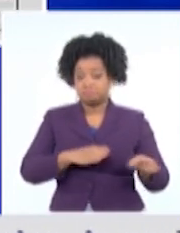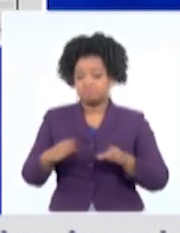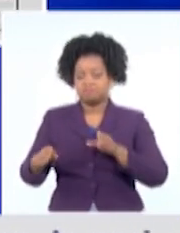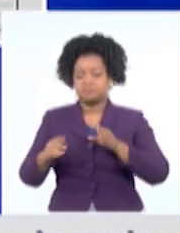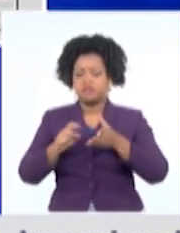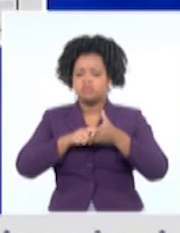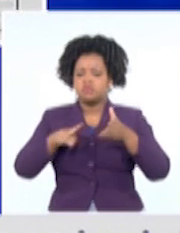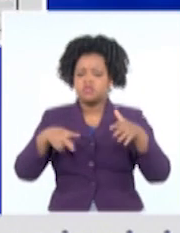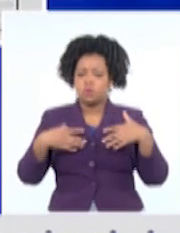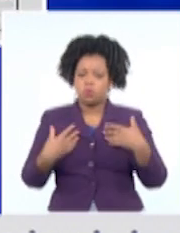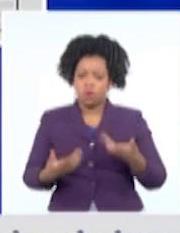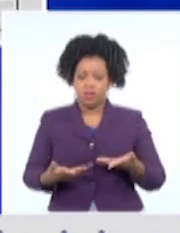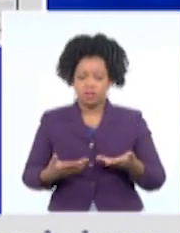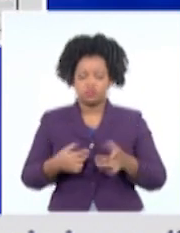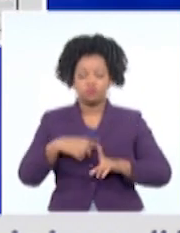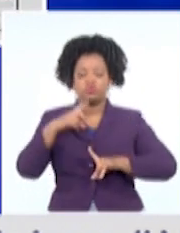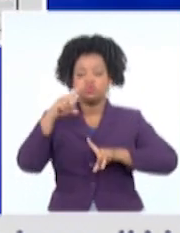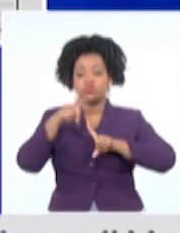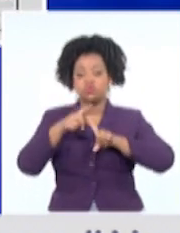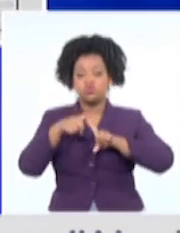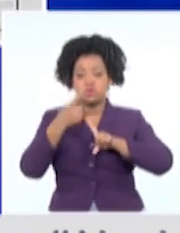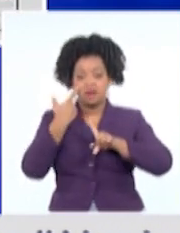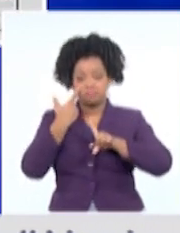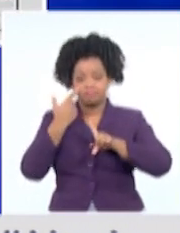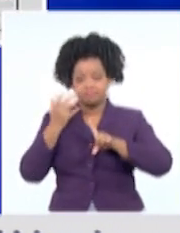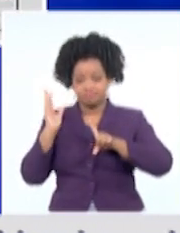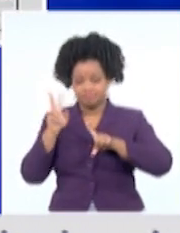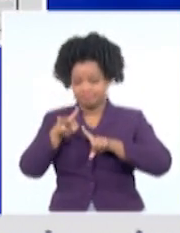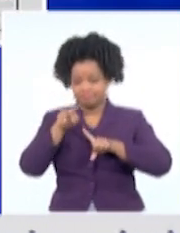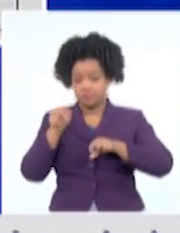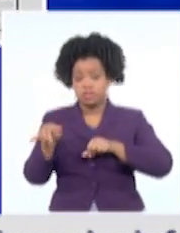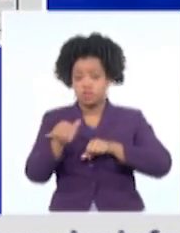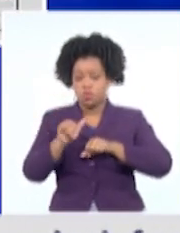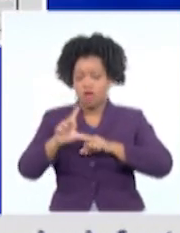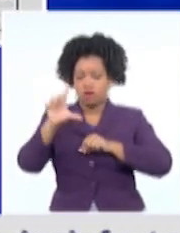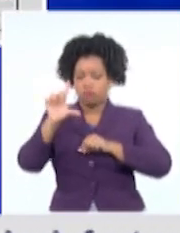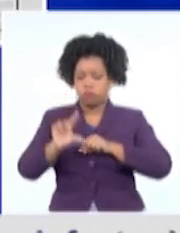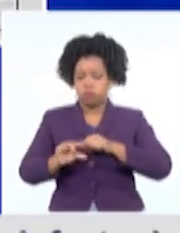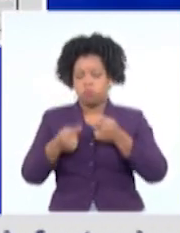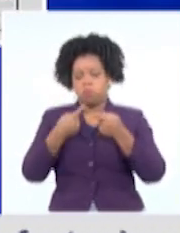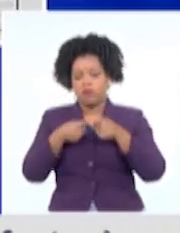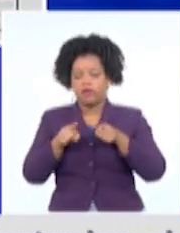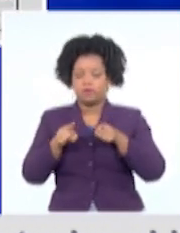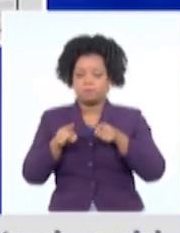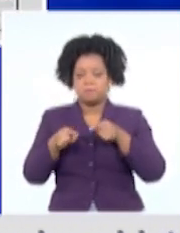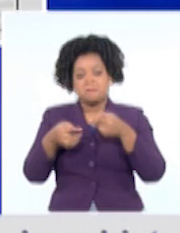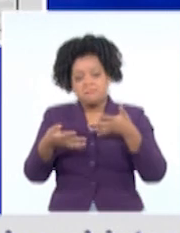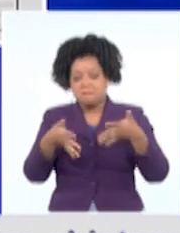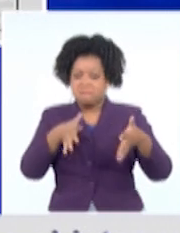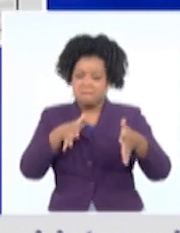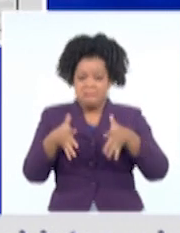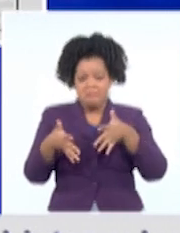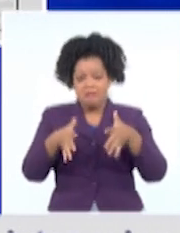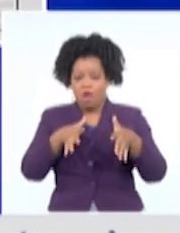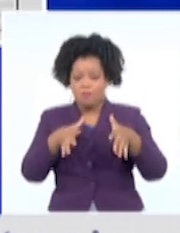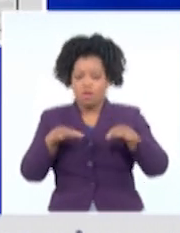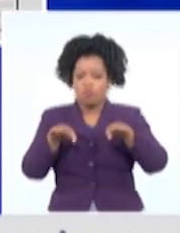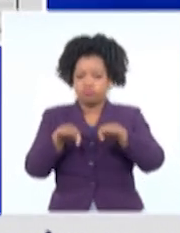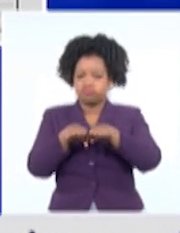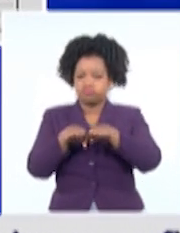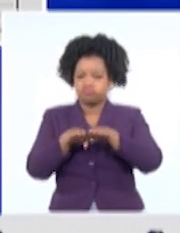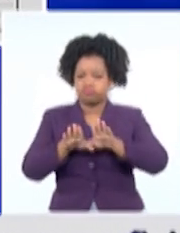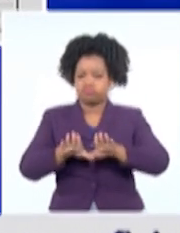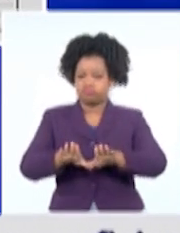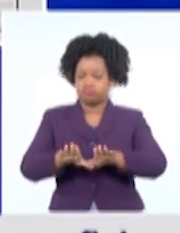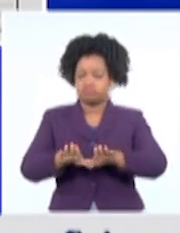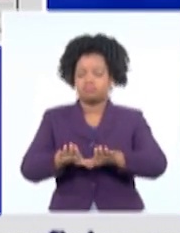tenemos, también disminuyendo, aunque un tanto que manteniendo una cierta